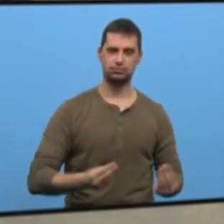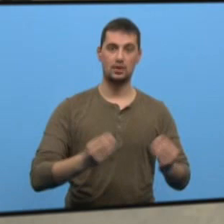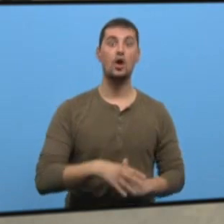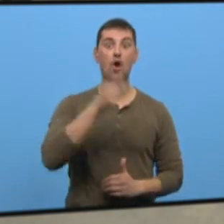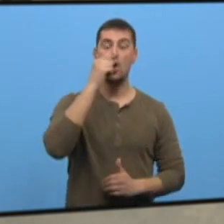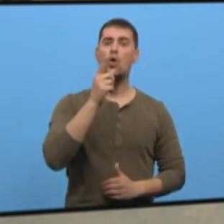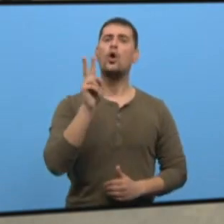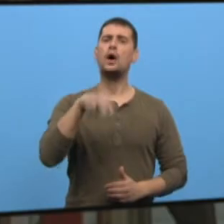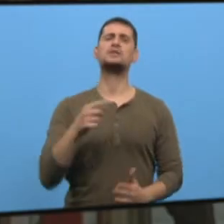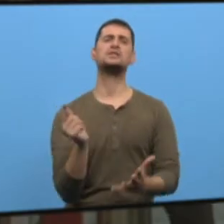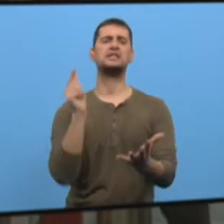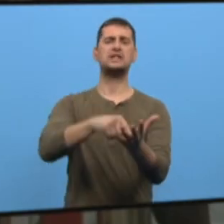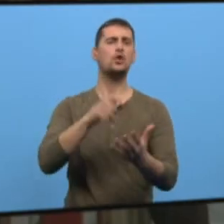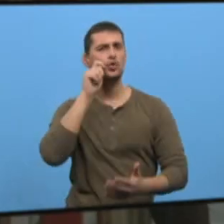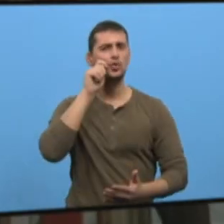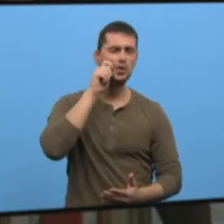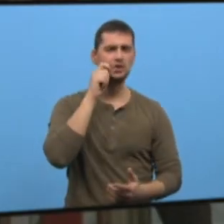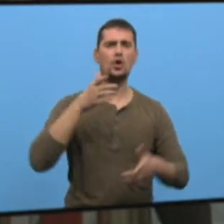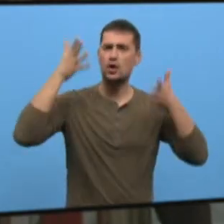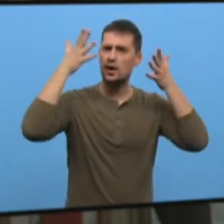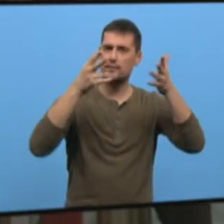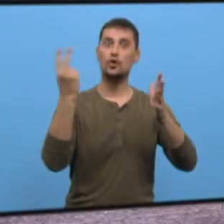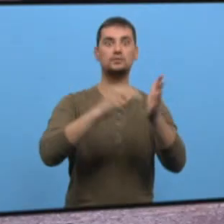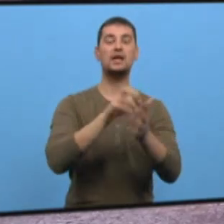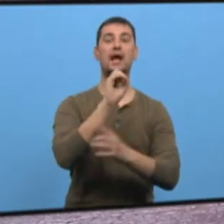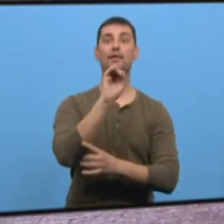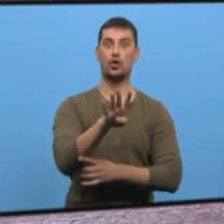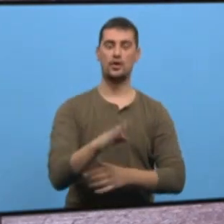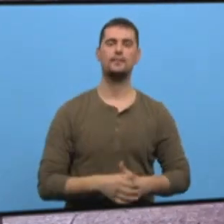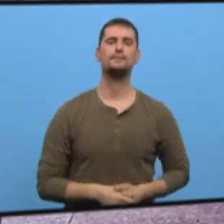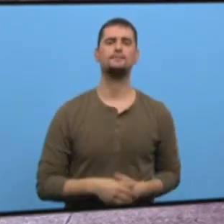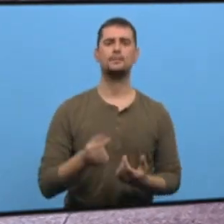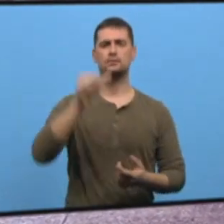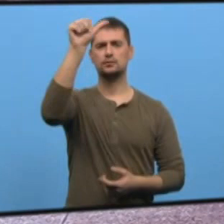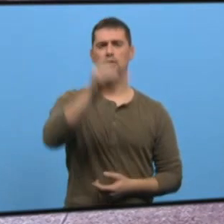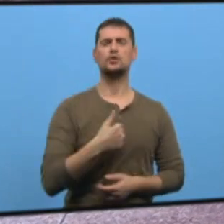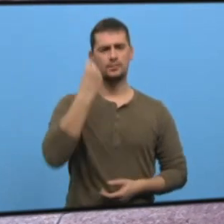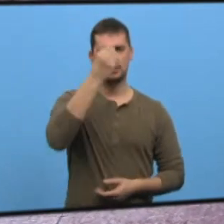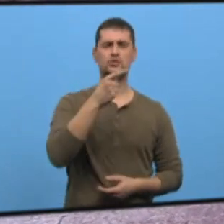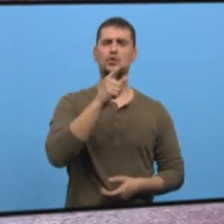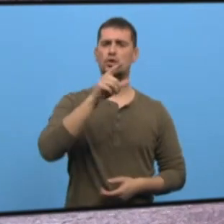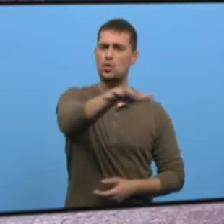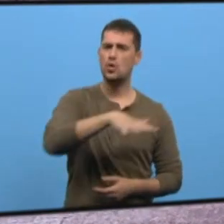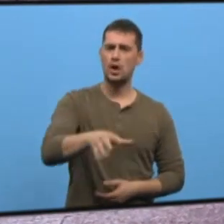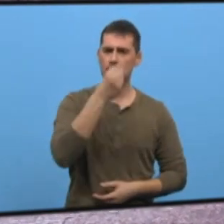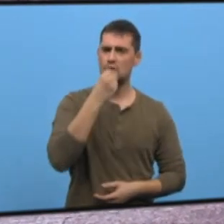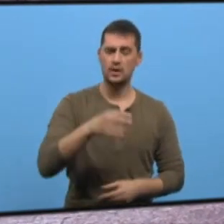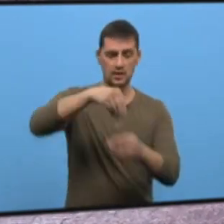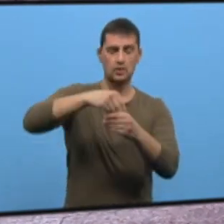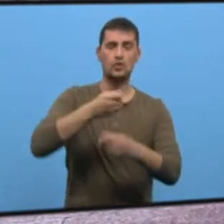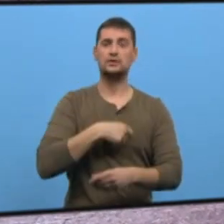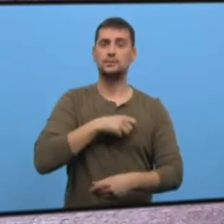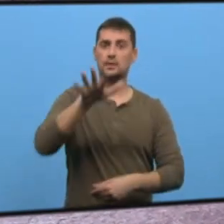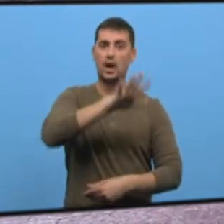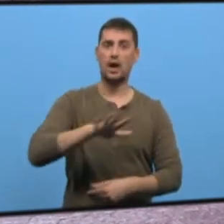Lugo destino turístico recomendado no 2014 creo que un lugar emblemático dentro que a penísula